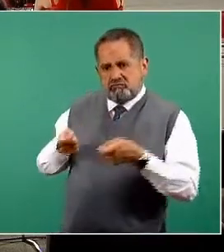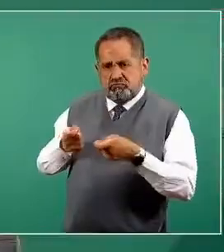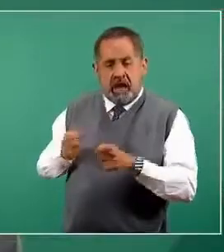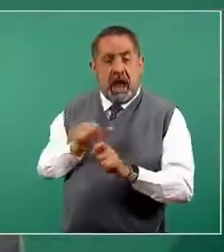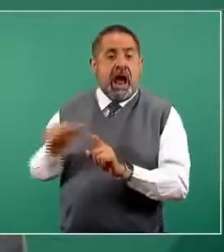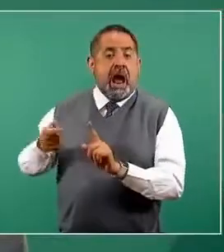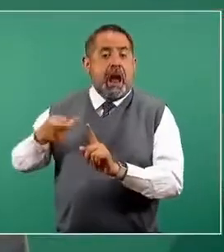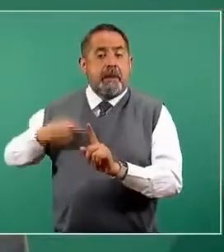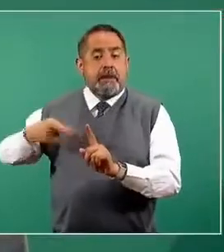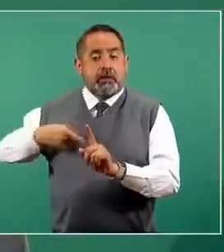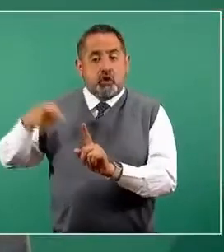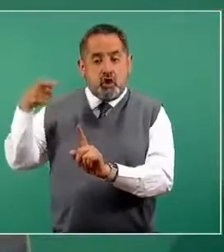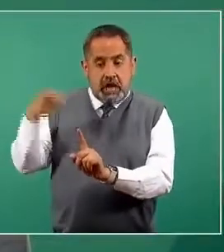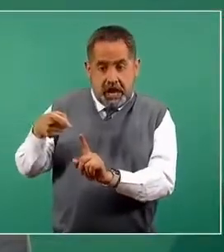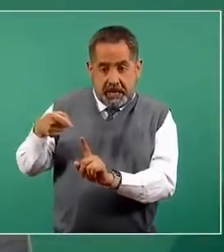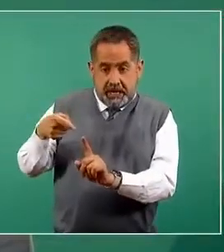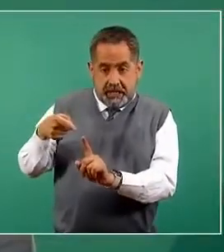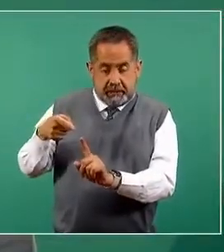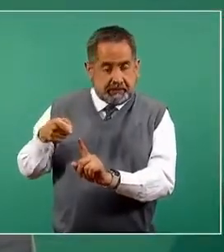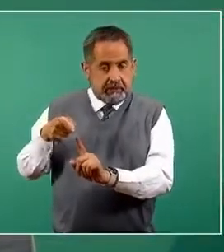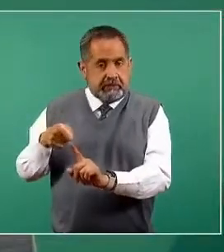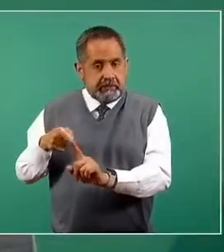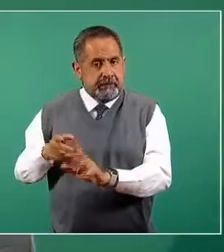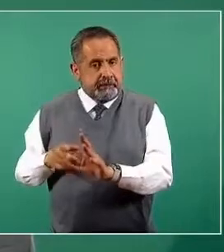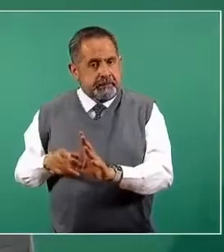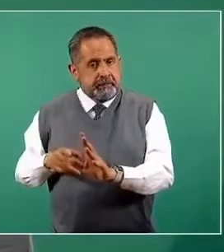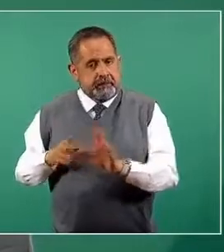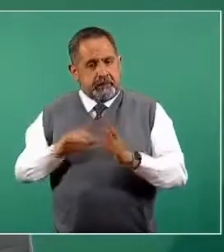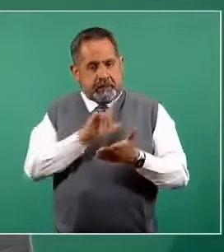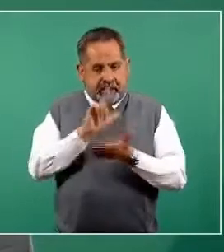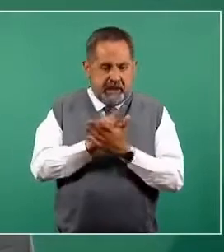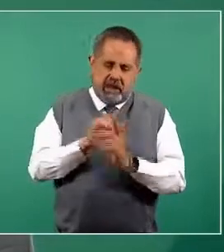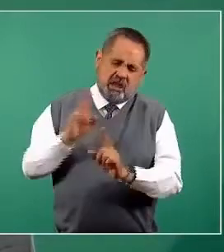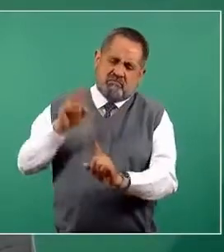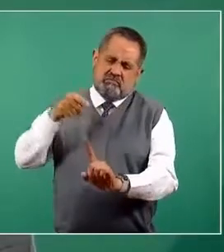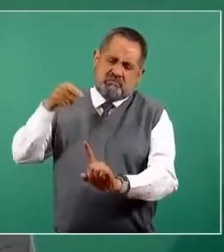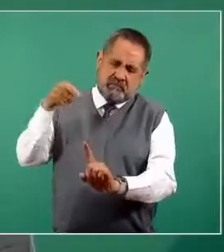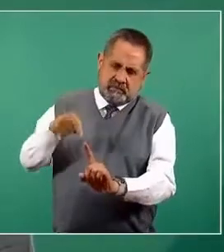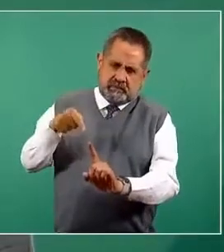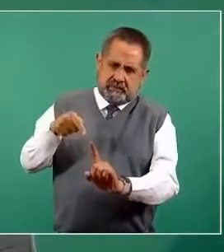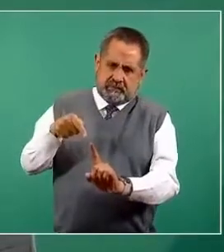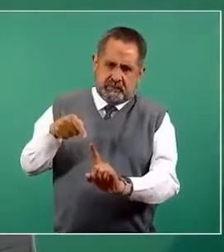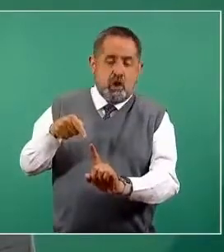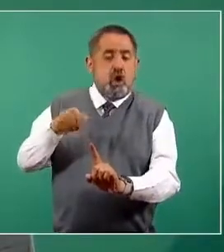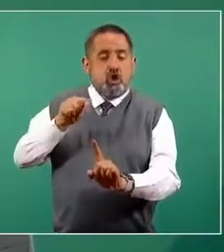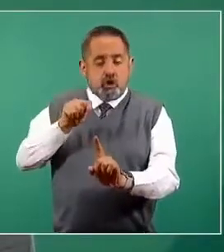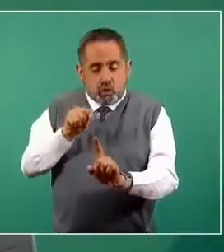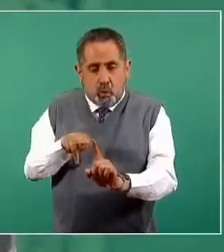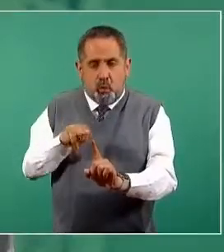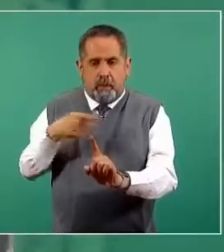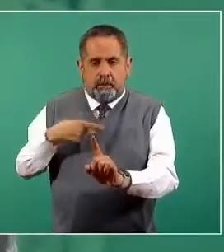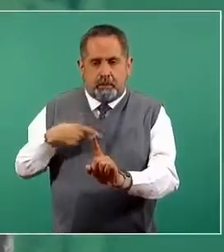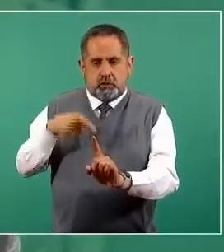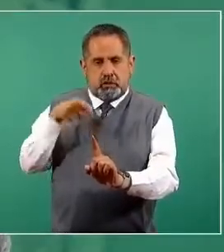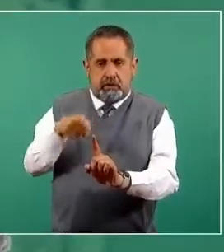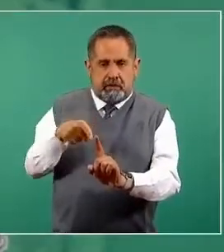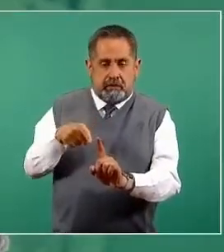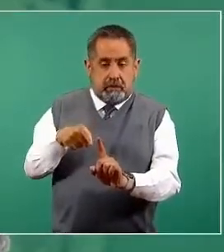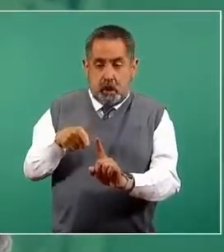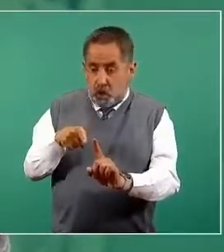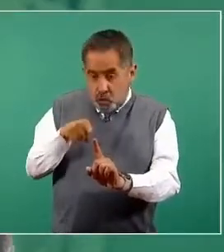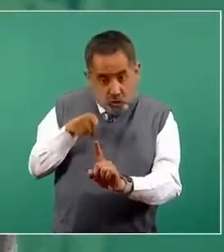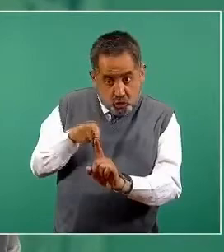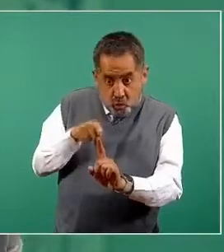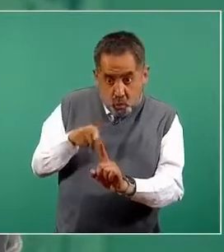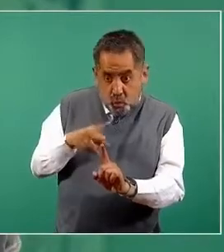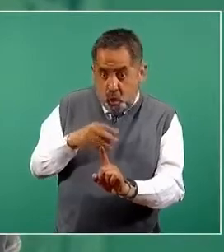física, y es la persona en la que la ley, la reglamentación, el decreto obliga, y de no